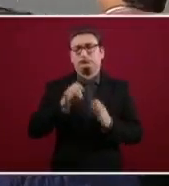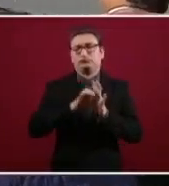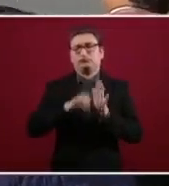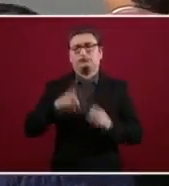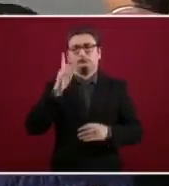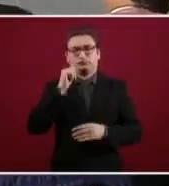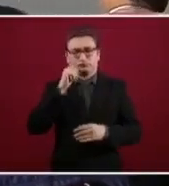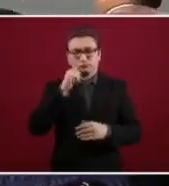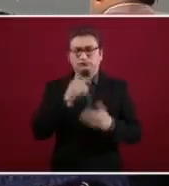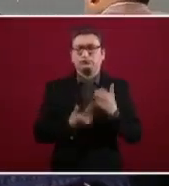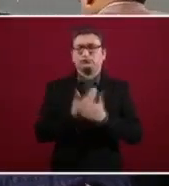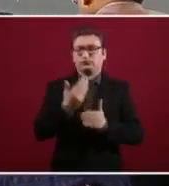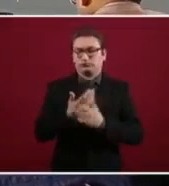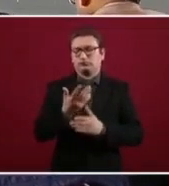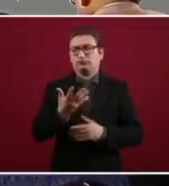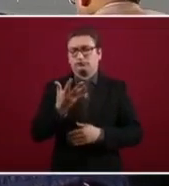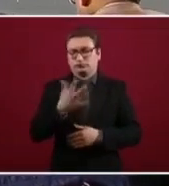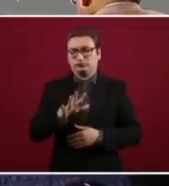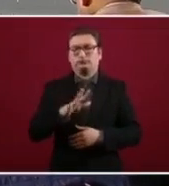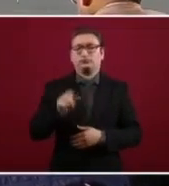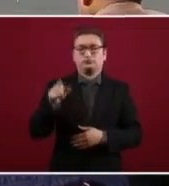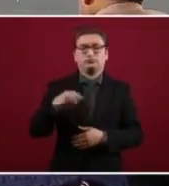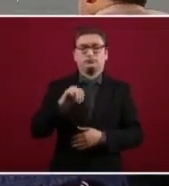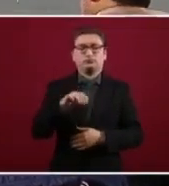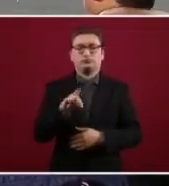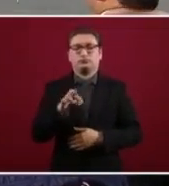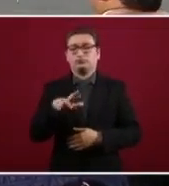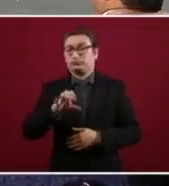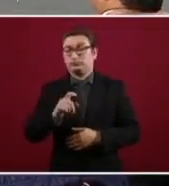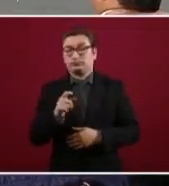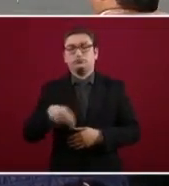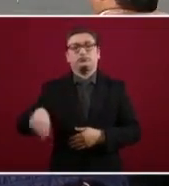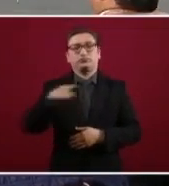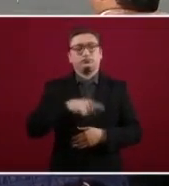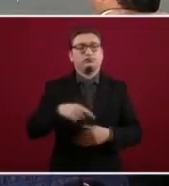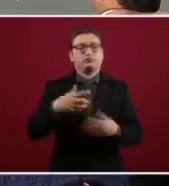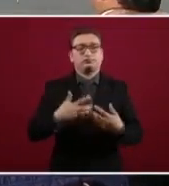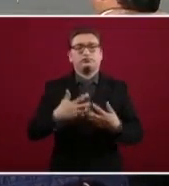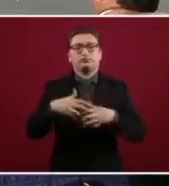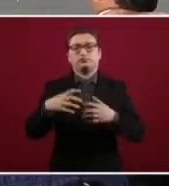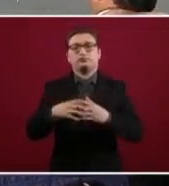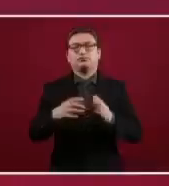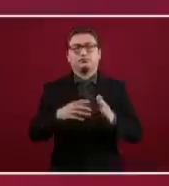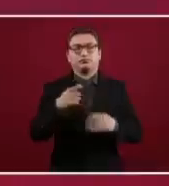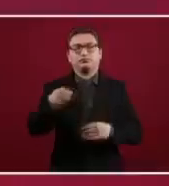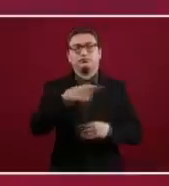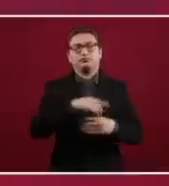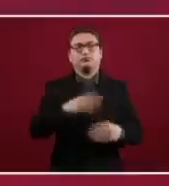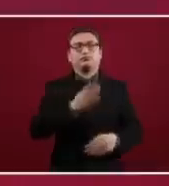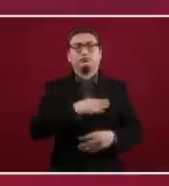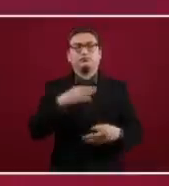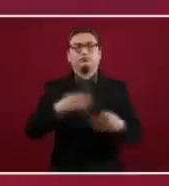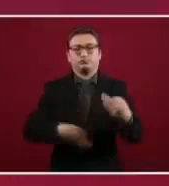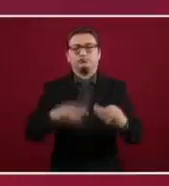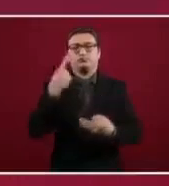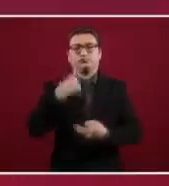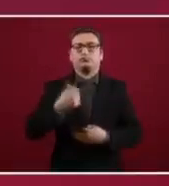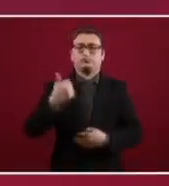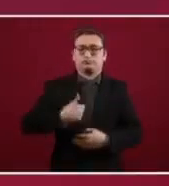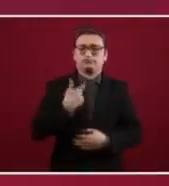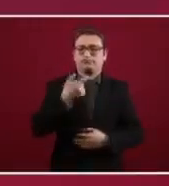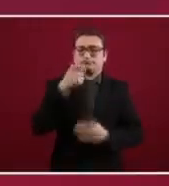la calle de madero iba a poder comprar en los establecimientos que tienen el buen fin para aprovechar las ofertas